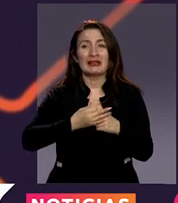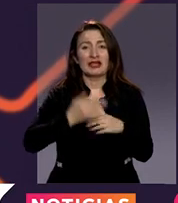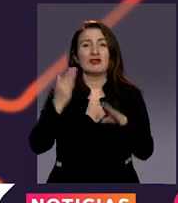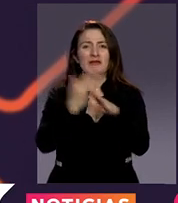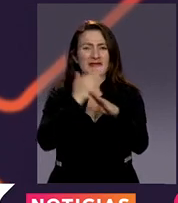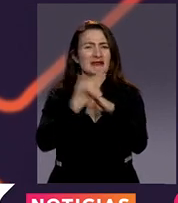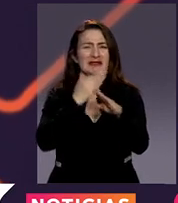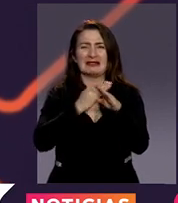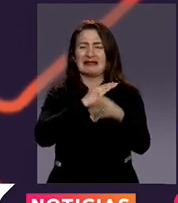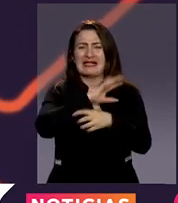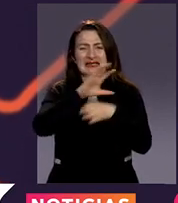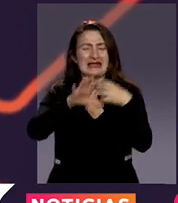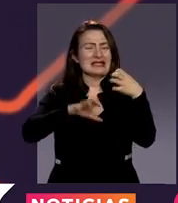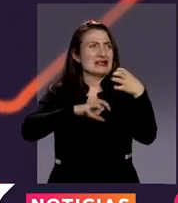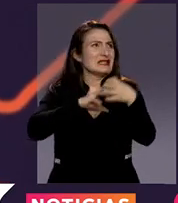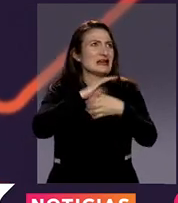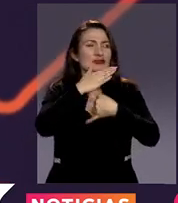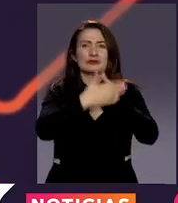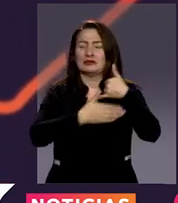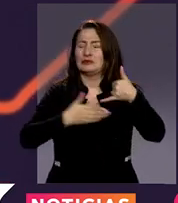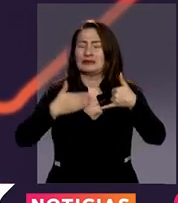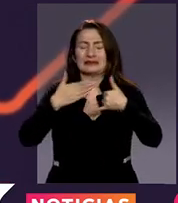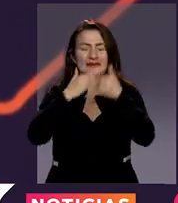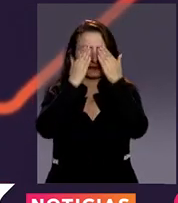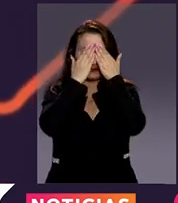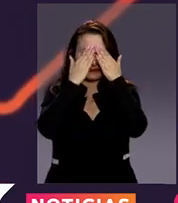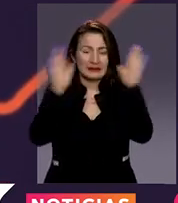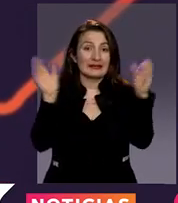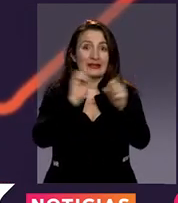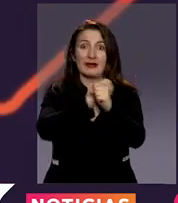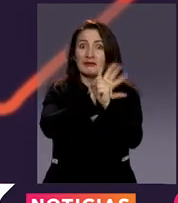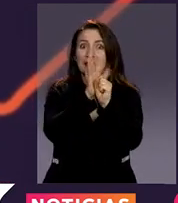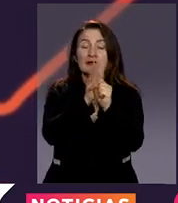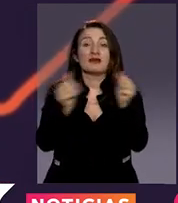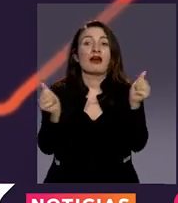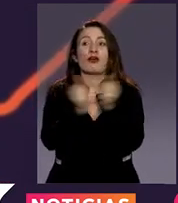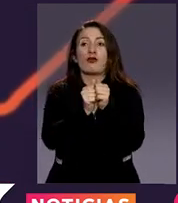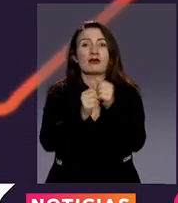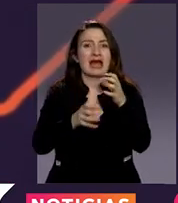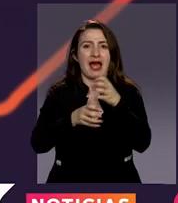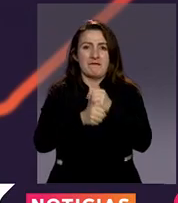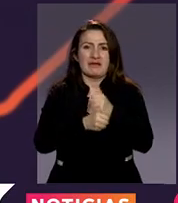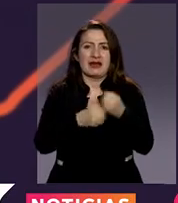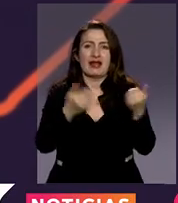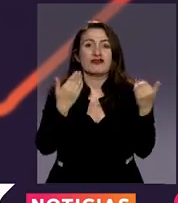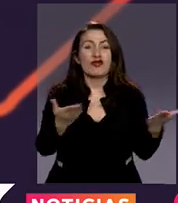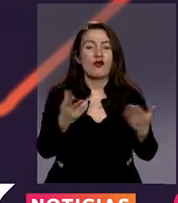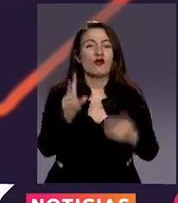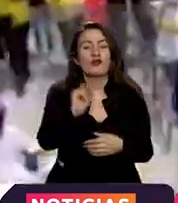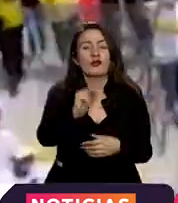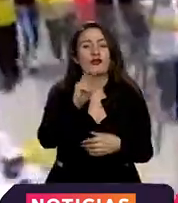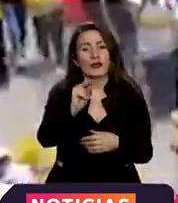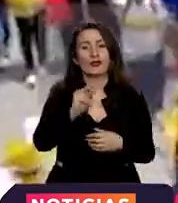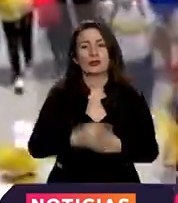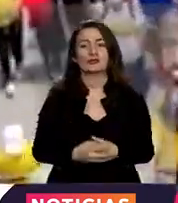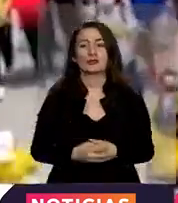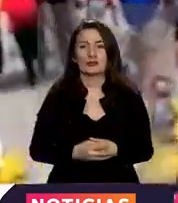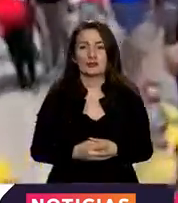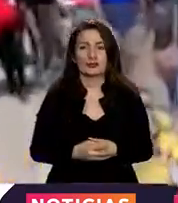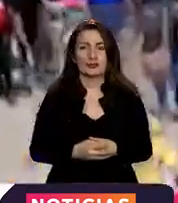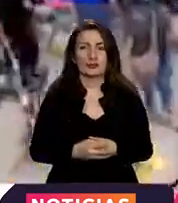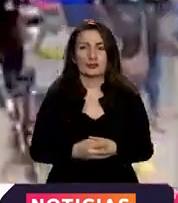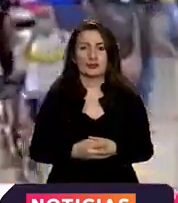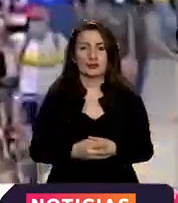de orden público en algún momento, porque es que pandemia con hambre no funciona, no funciona.